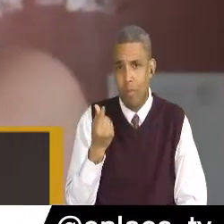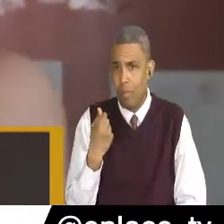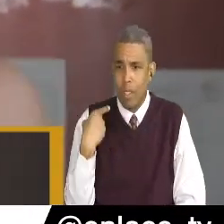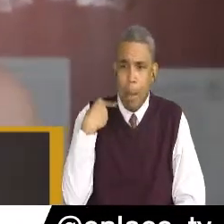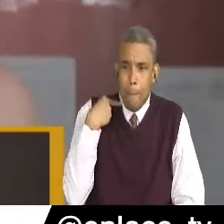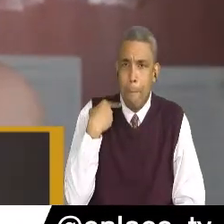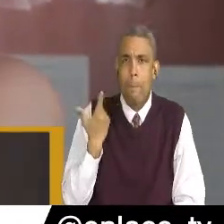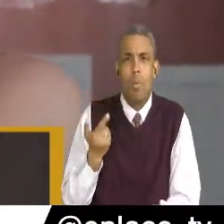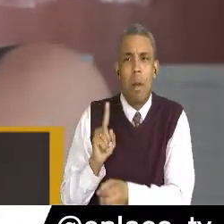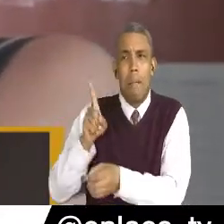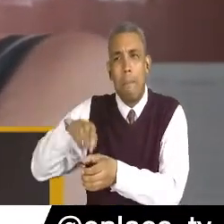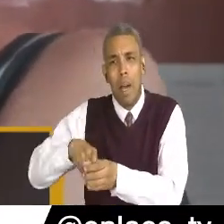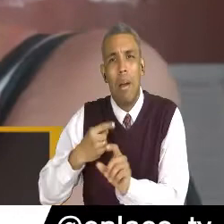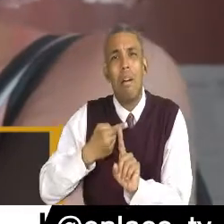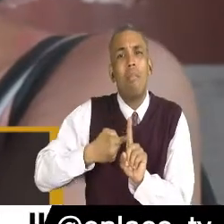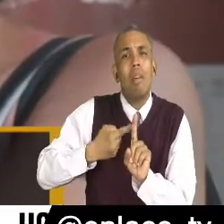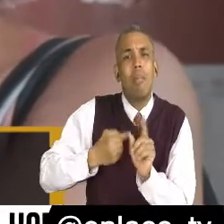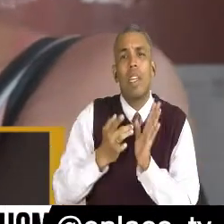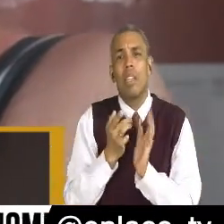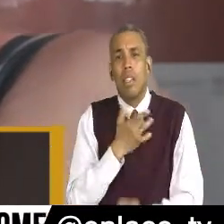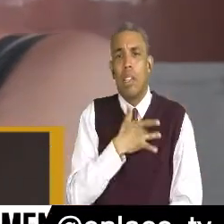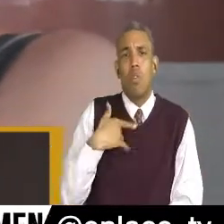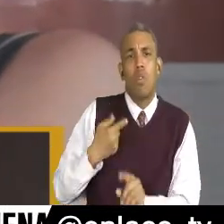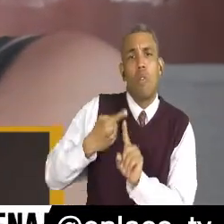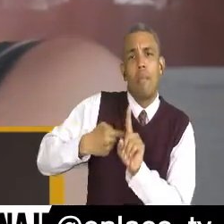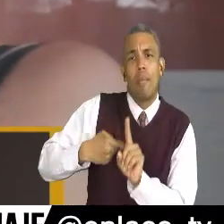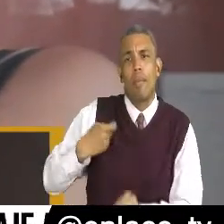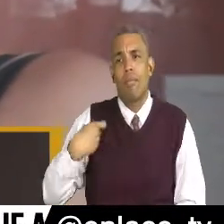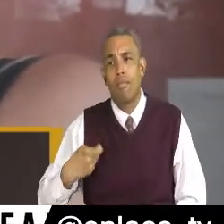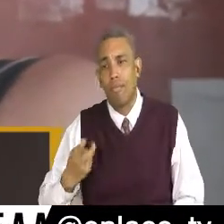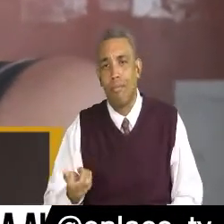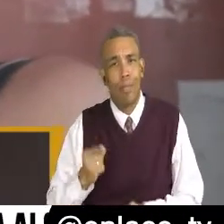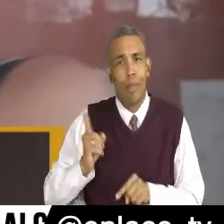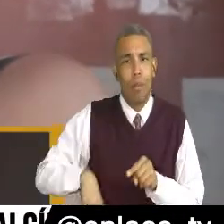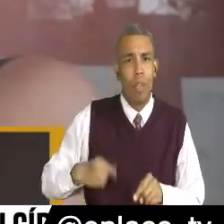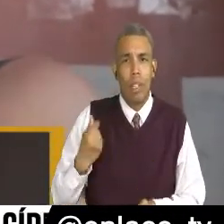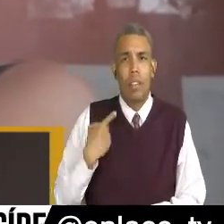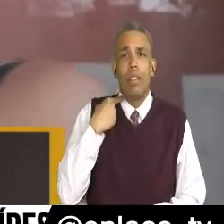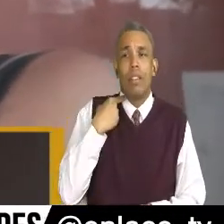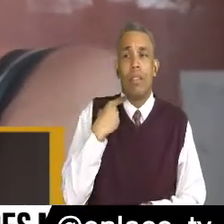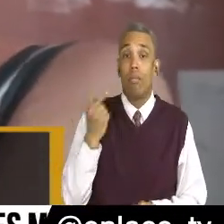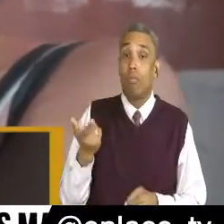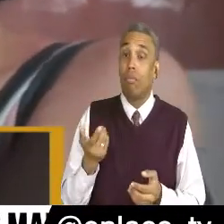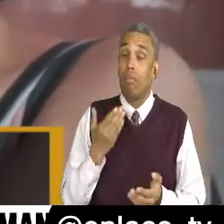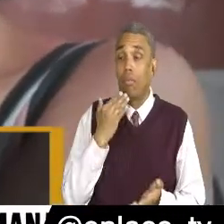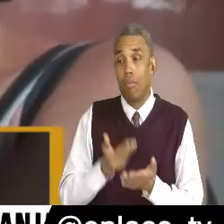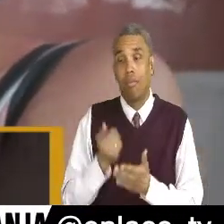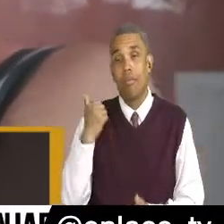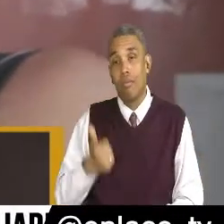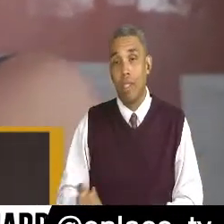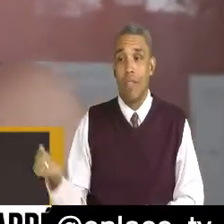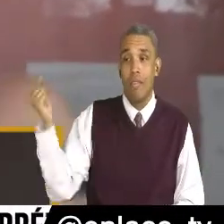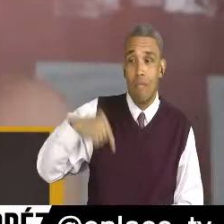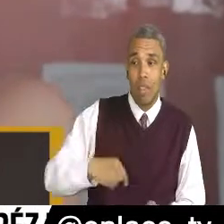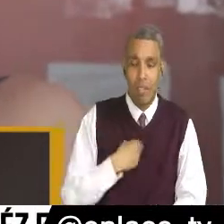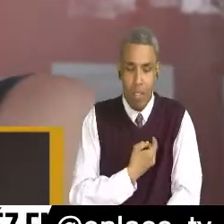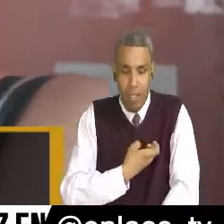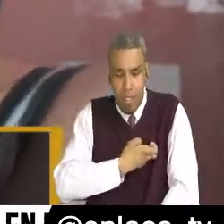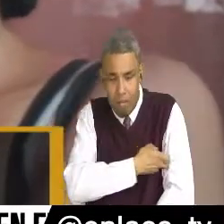EPS y como no, dígame, yo no estoy afiliado ahorita en una EPS, pues me parece bueno porque así la vacunan a